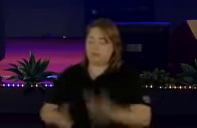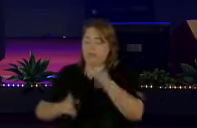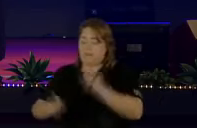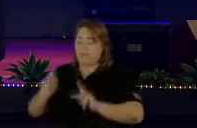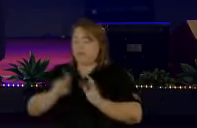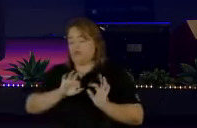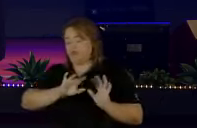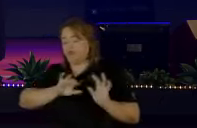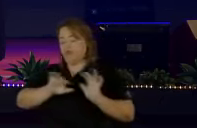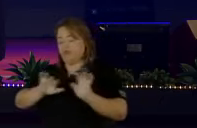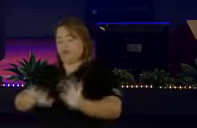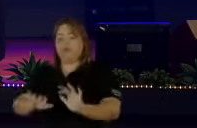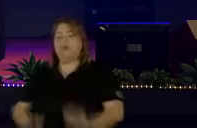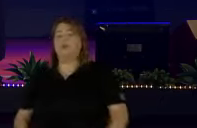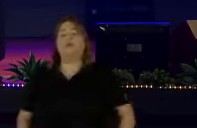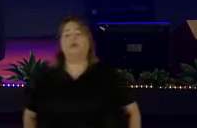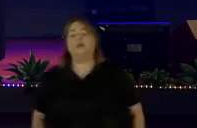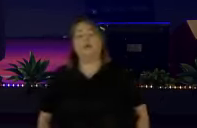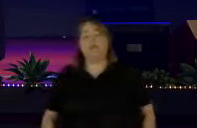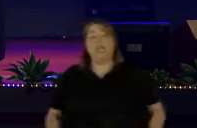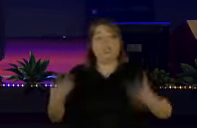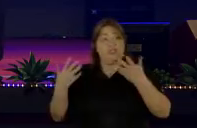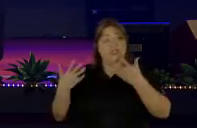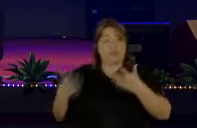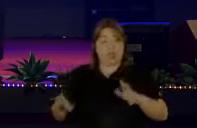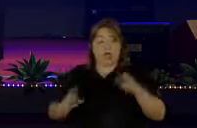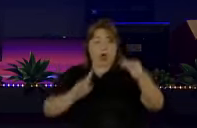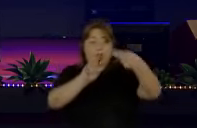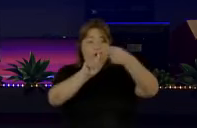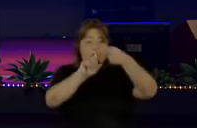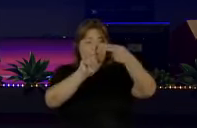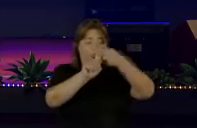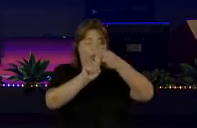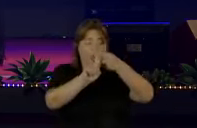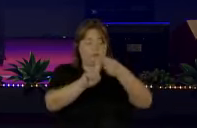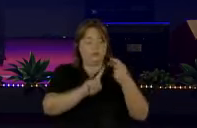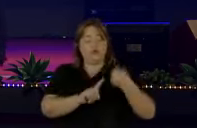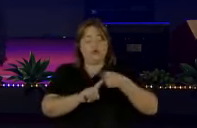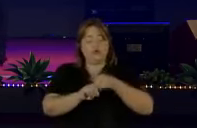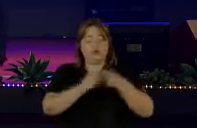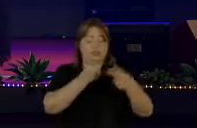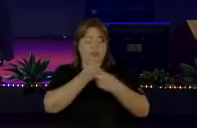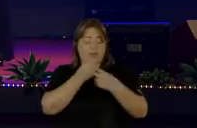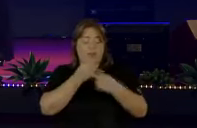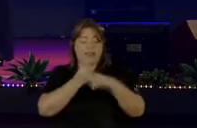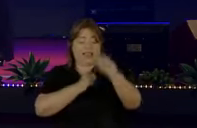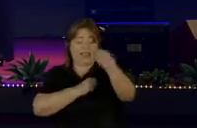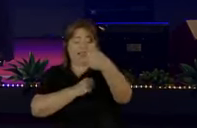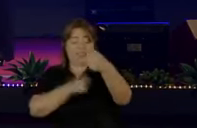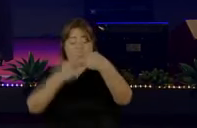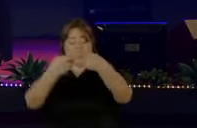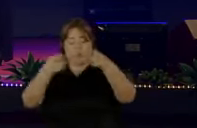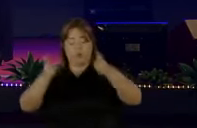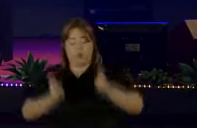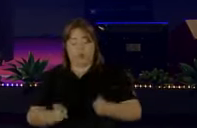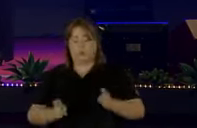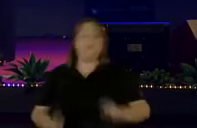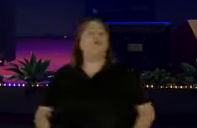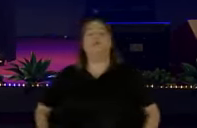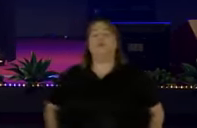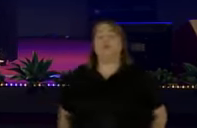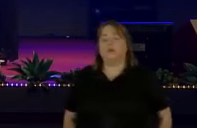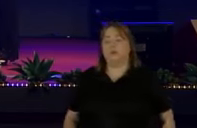por las más de 10 habitaciones en el hotel, que es parte, ¿verdad?, de todos los años nuestro, el hotel que